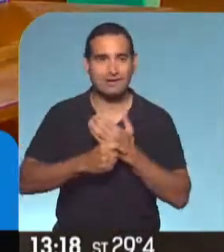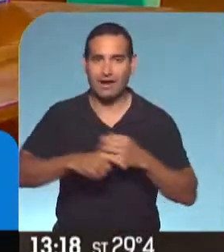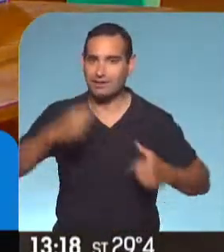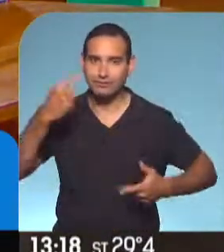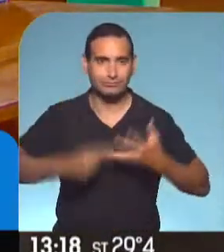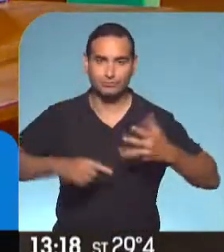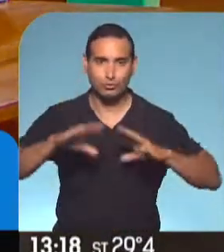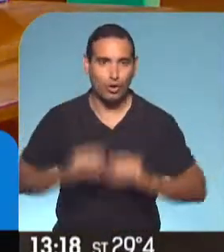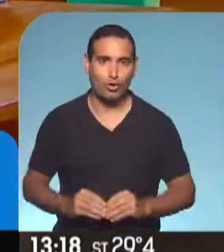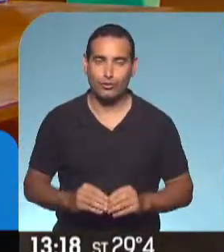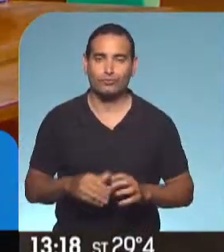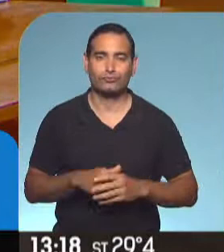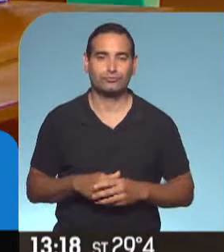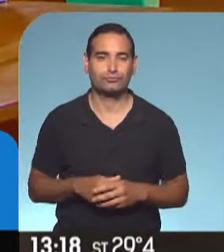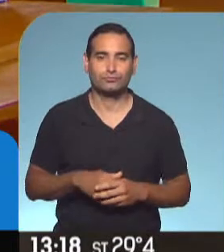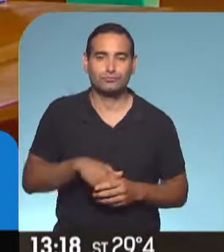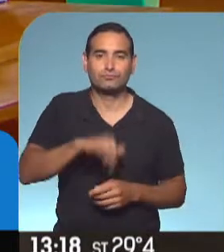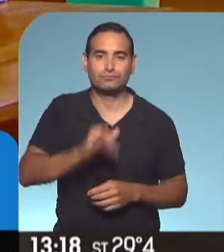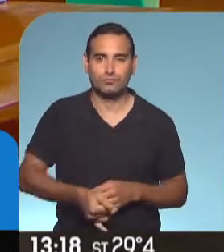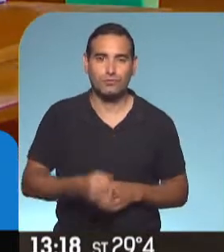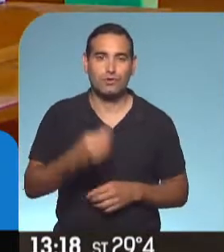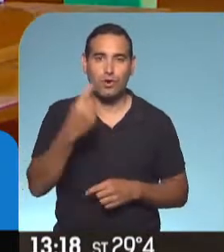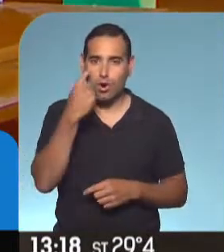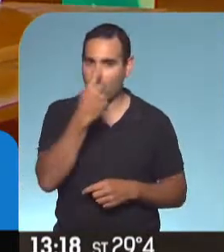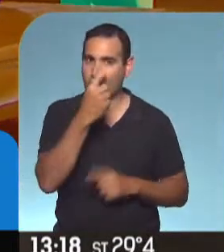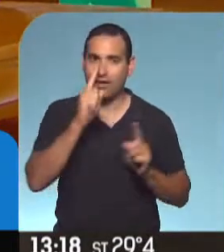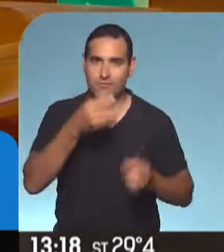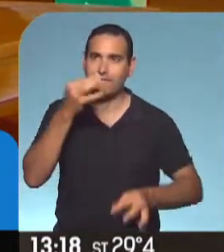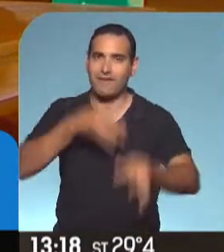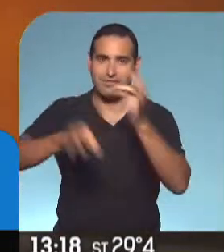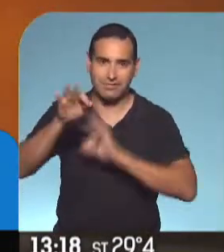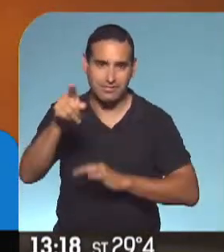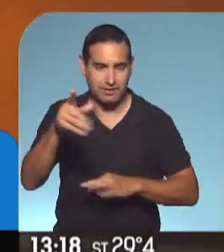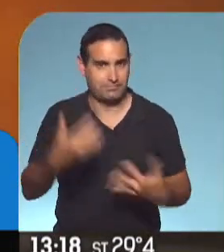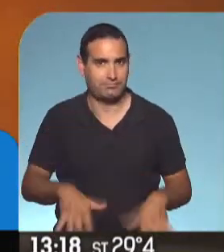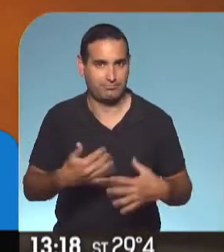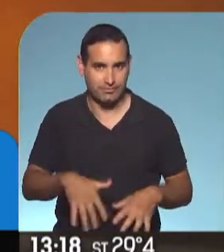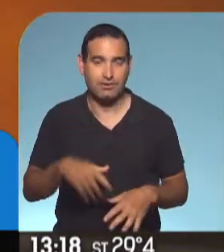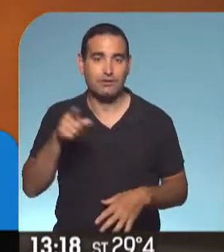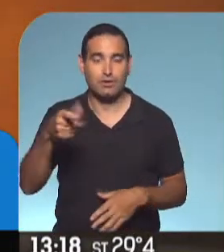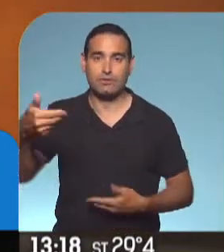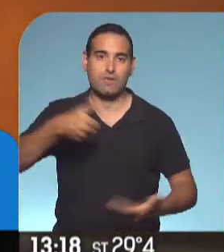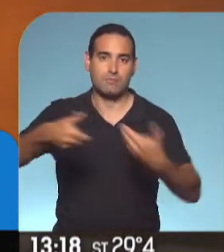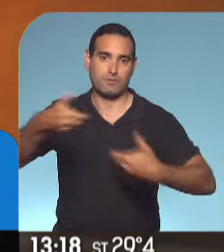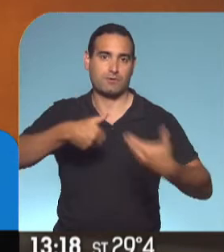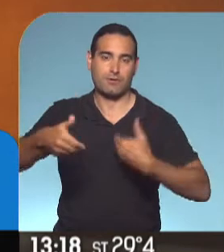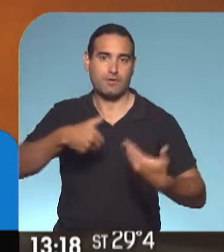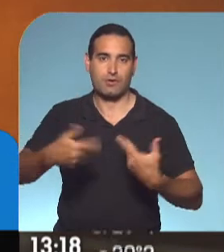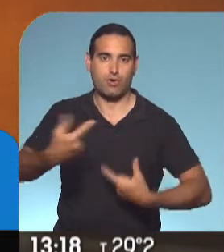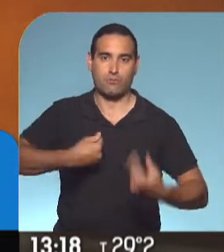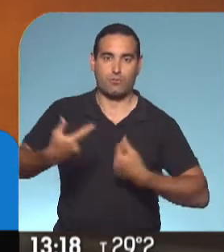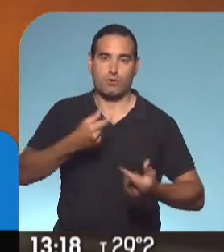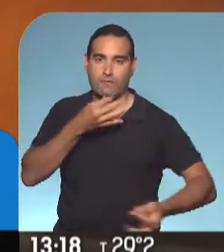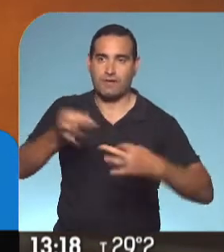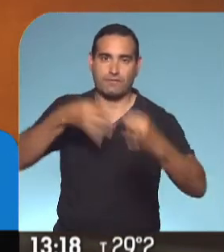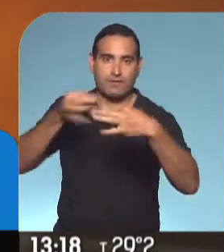me decían hasta los ojos llevando las vacas entonces están demandando mucho y están dejando casi